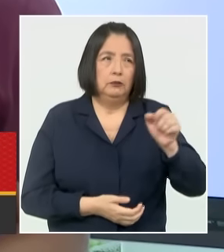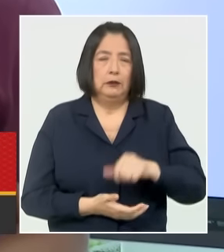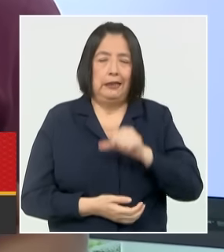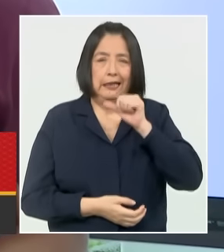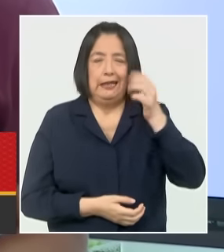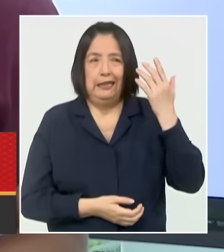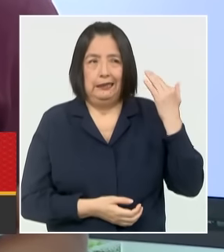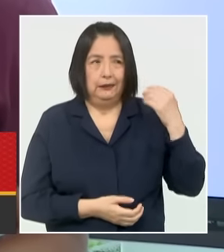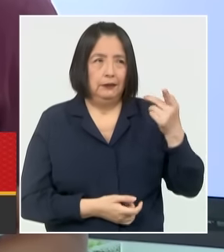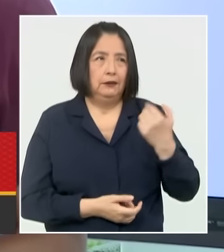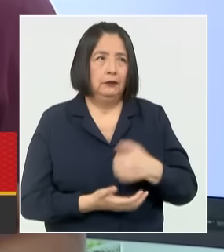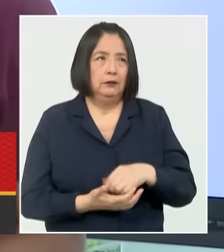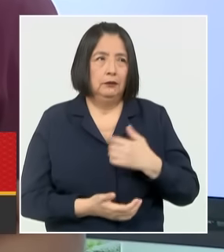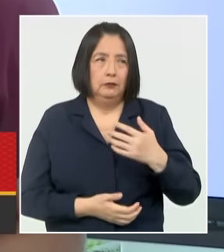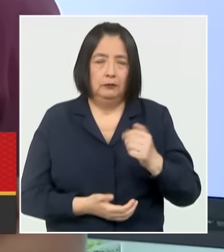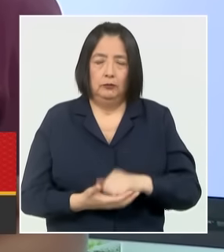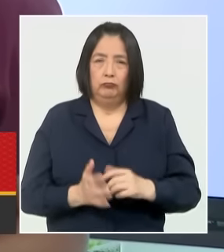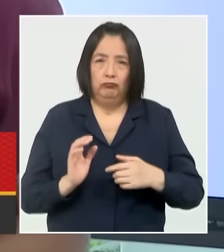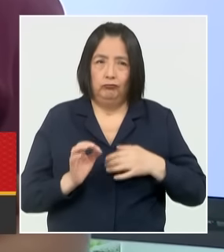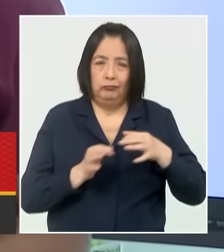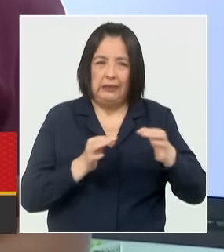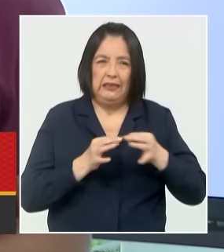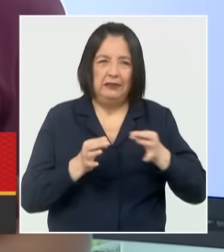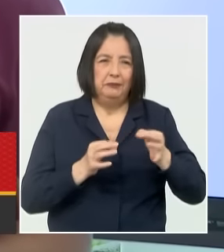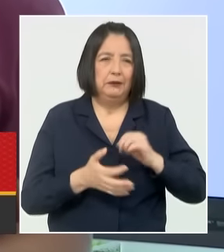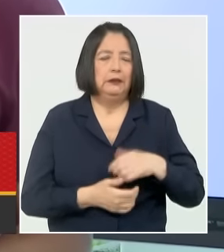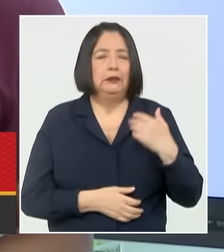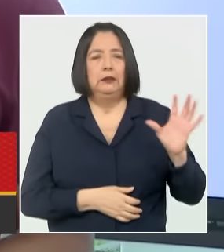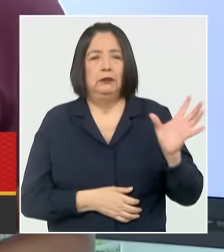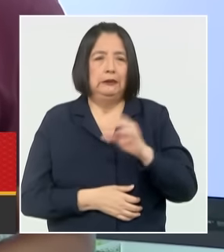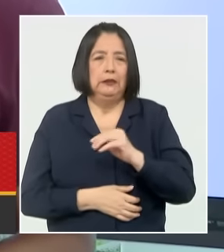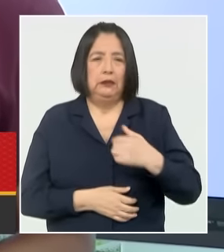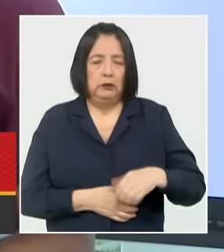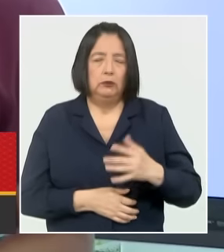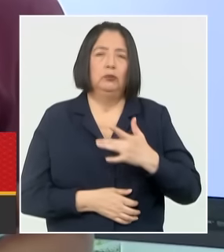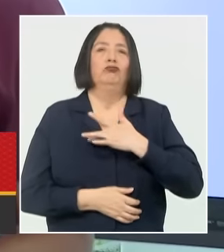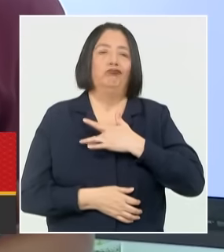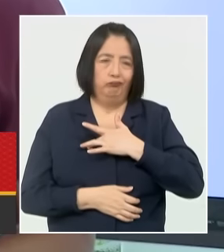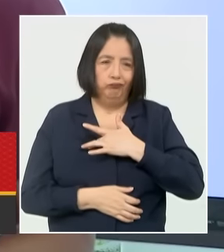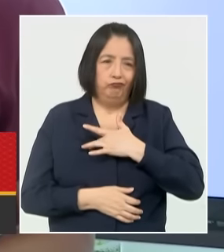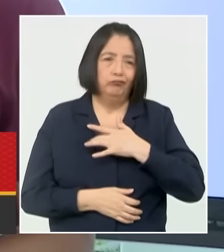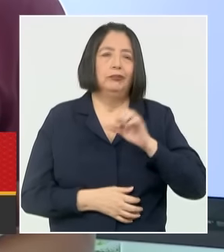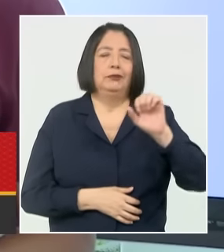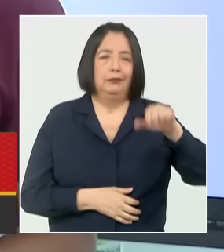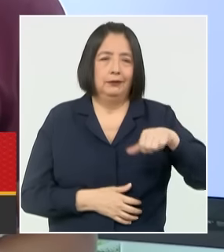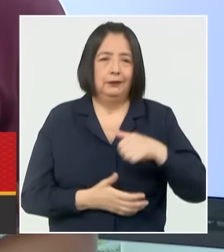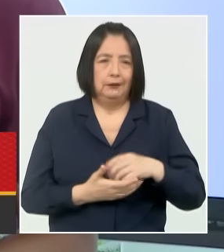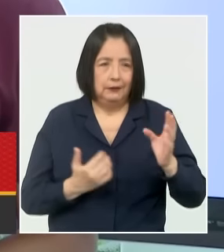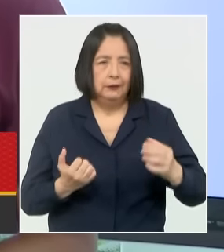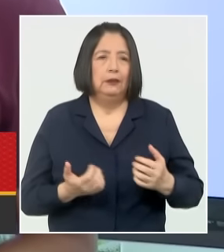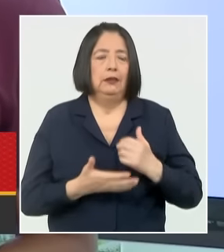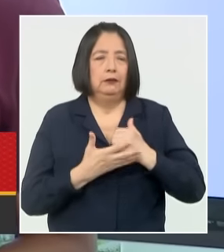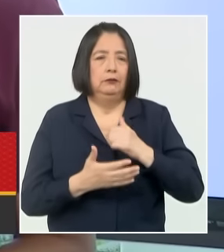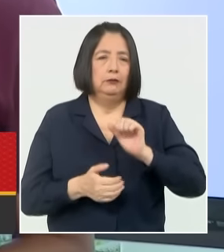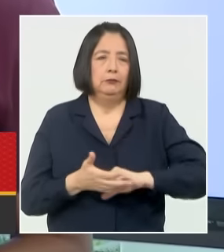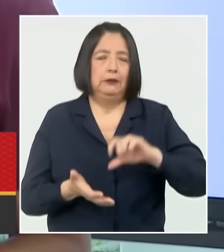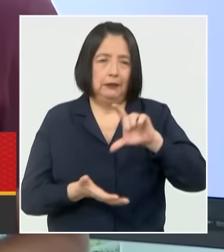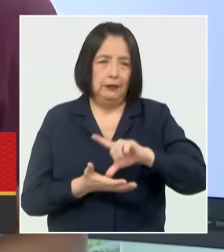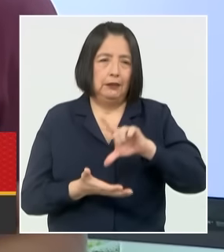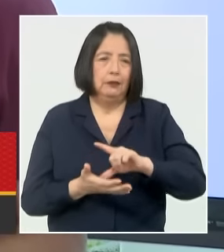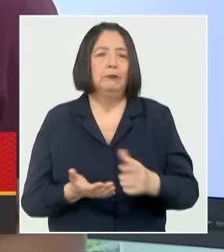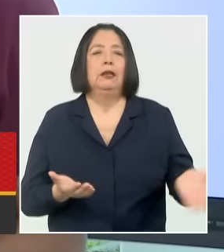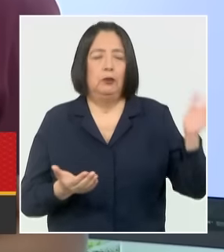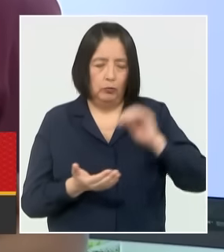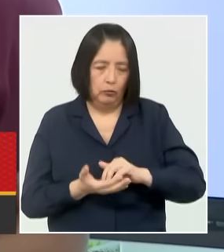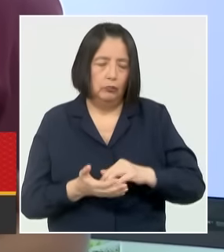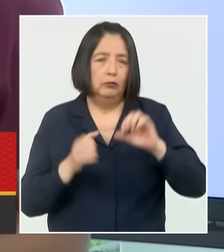ayer tuvo una exposición que a todos nos alcanzó y que de alguna manera sirvió para que Lima sea